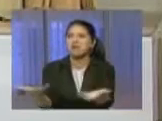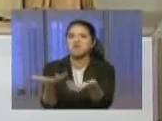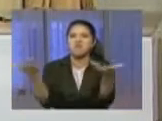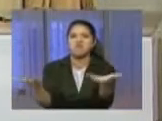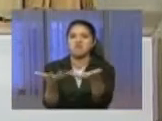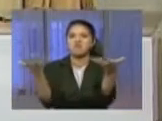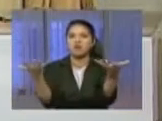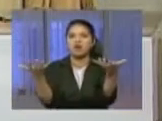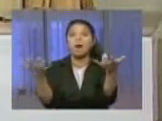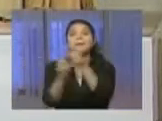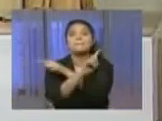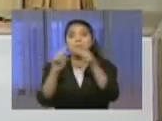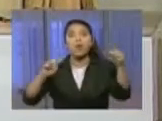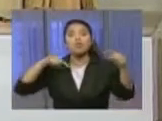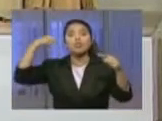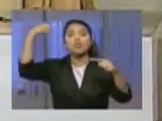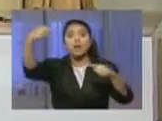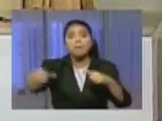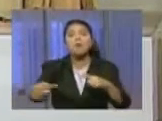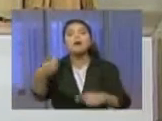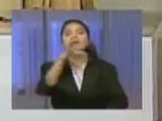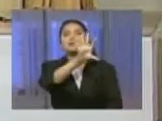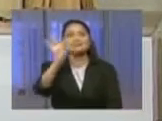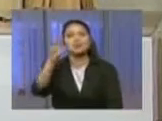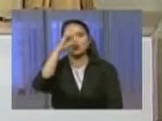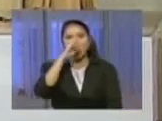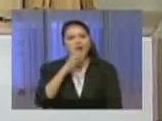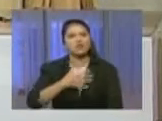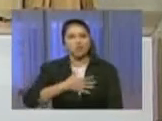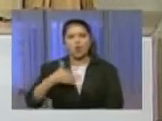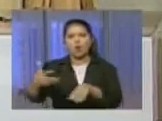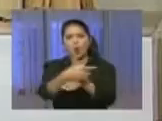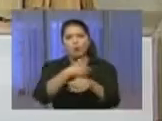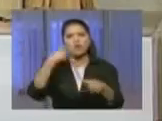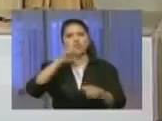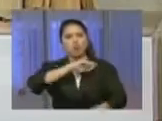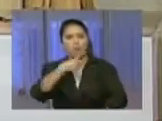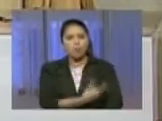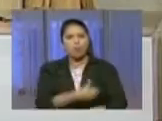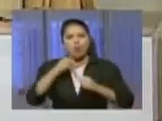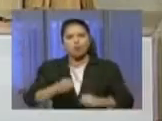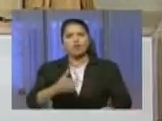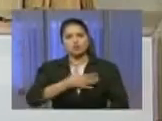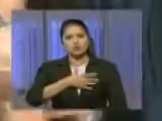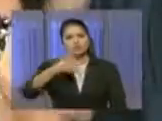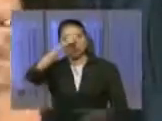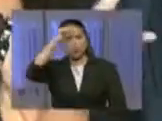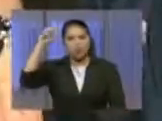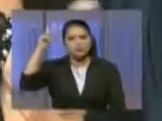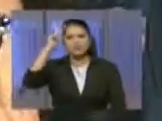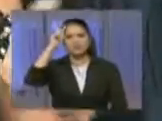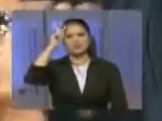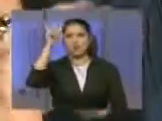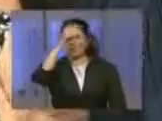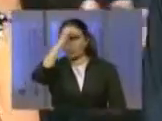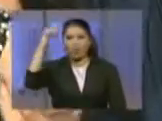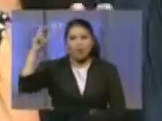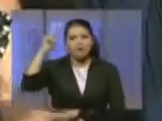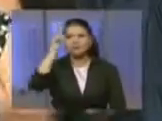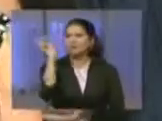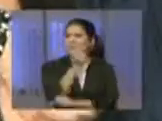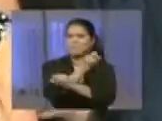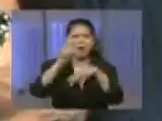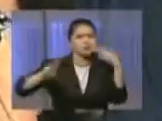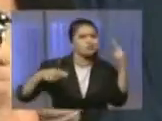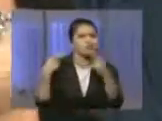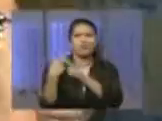500 años después somos gobierno somos poder estamos aquí somos los indios somos los indos Y no van a poder más nunca